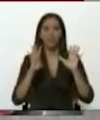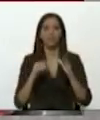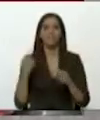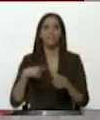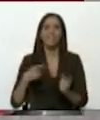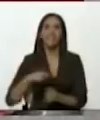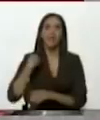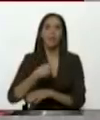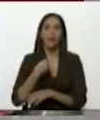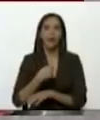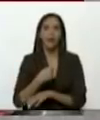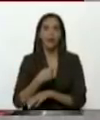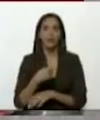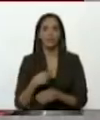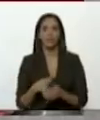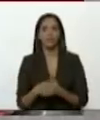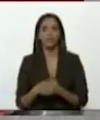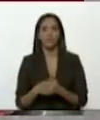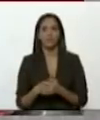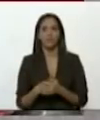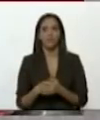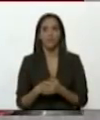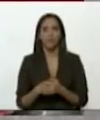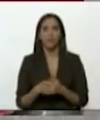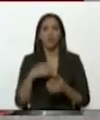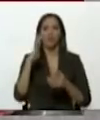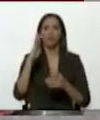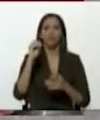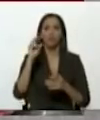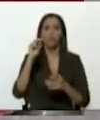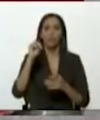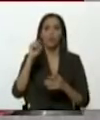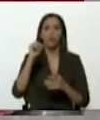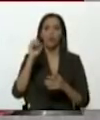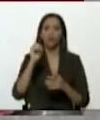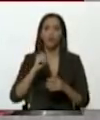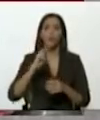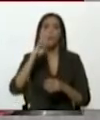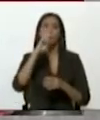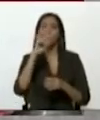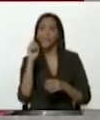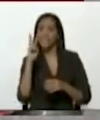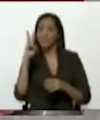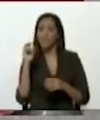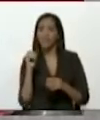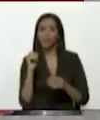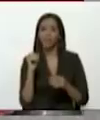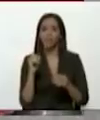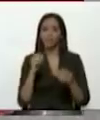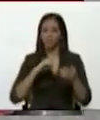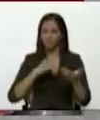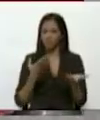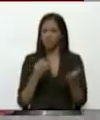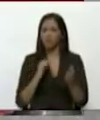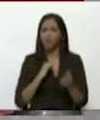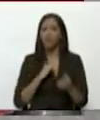que pagar los bonos. 2020 son $900,000,000. ¡Ay,